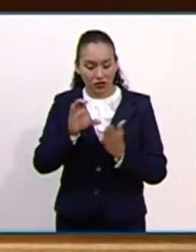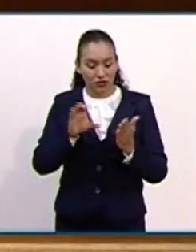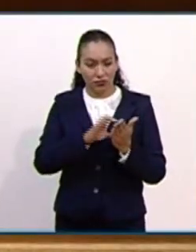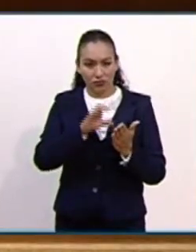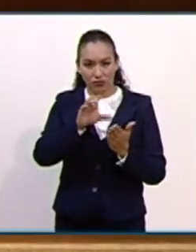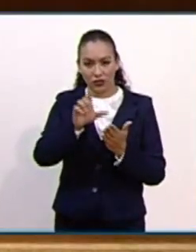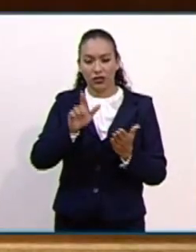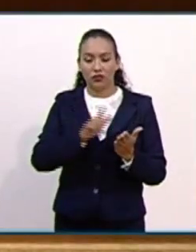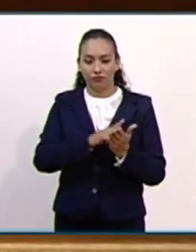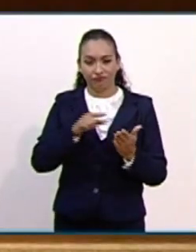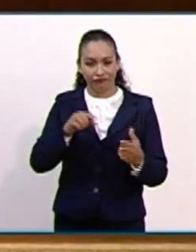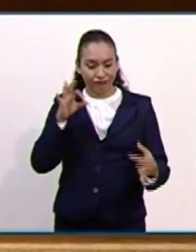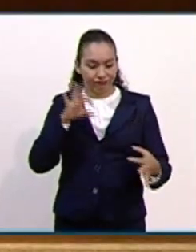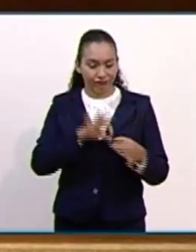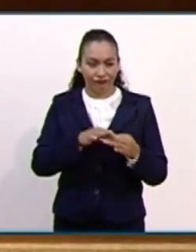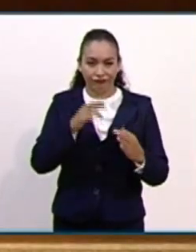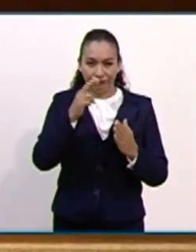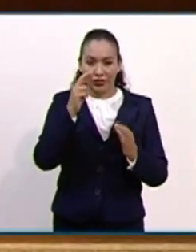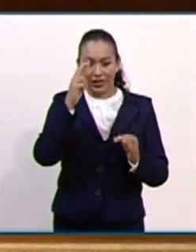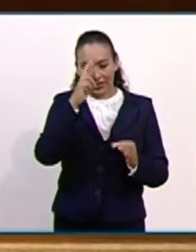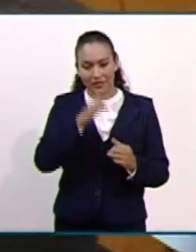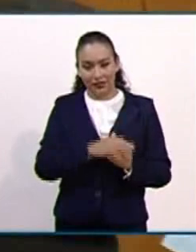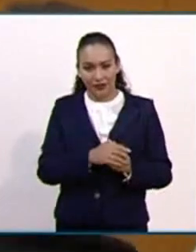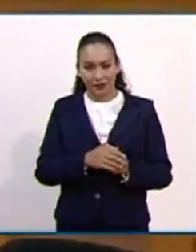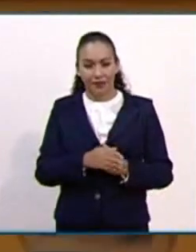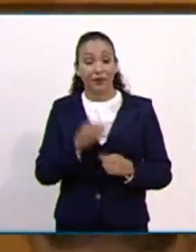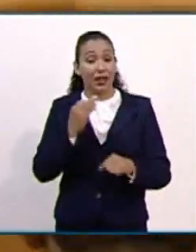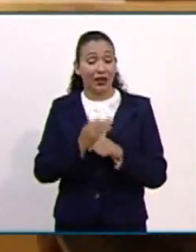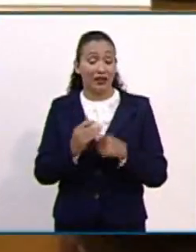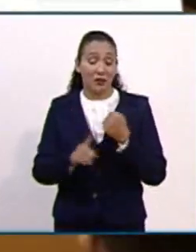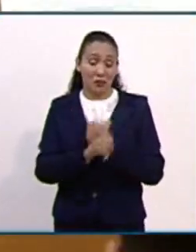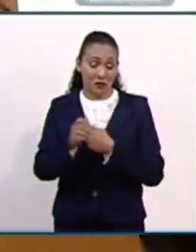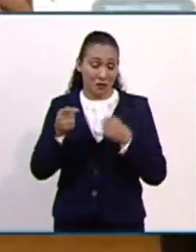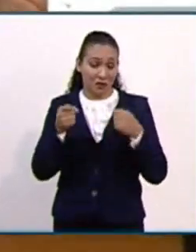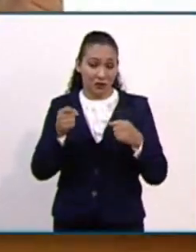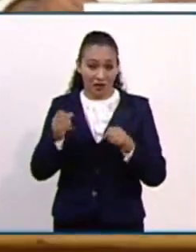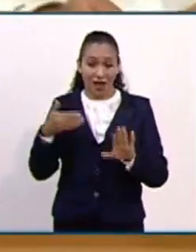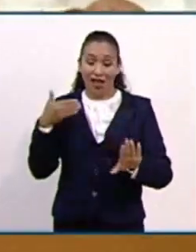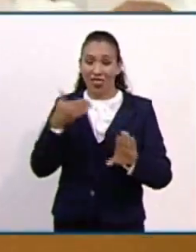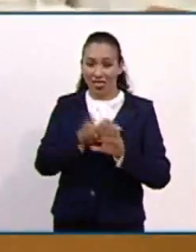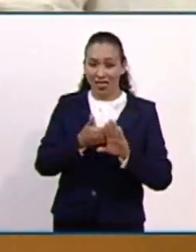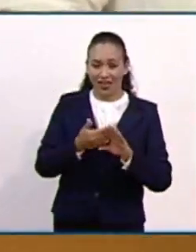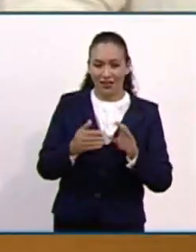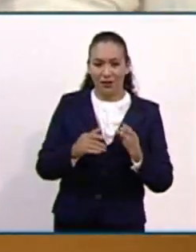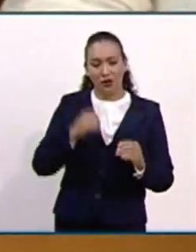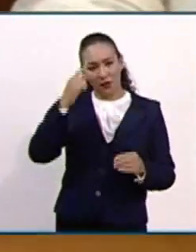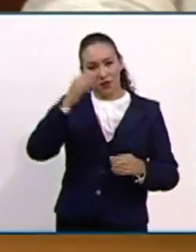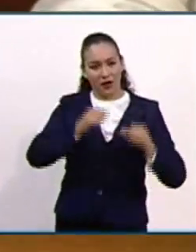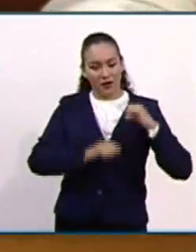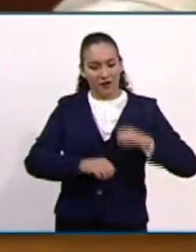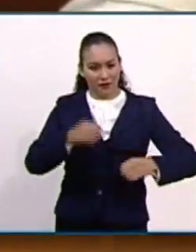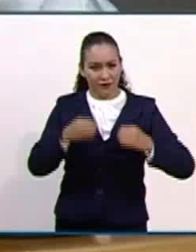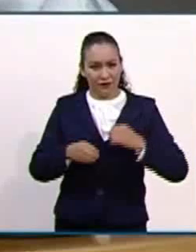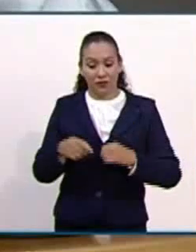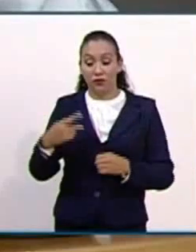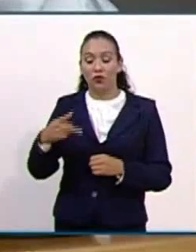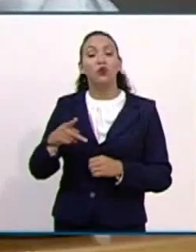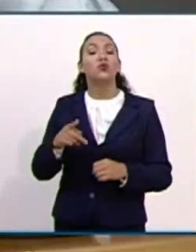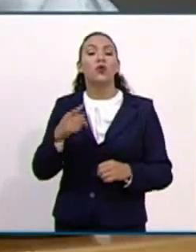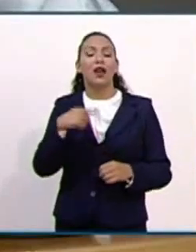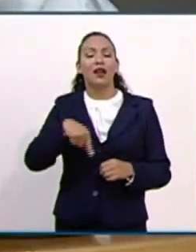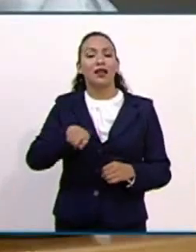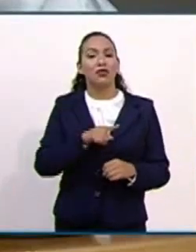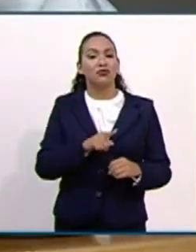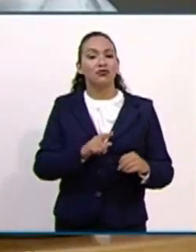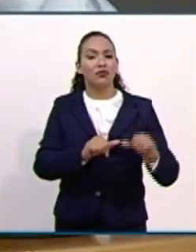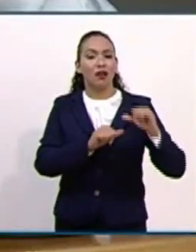sentencias. Indicó que en estos tiempos convulsos y de persistentes ataques al Poder Judicial, su papel sigue siendo defender la